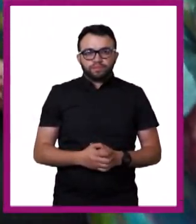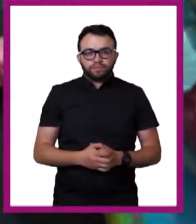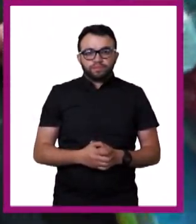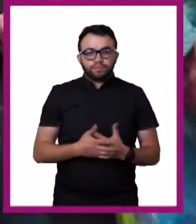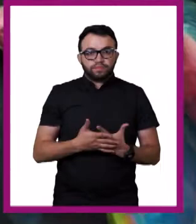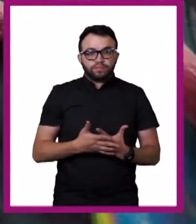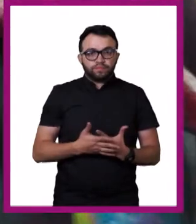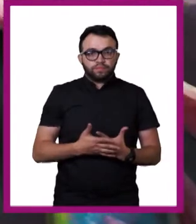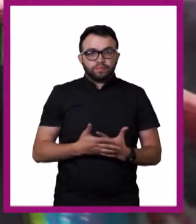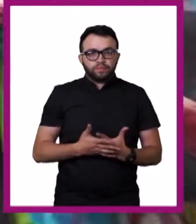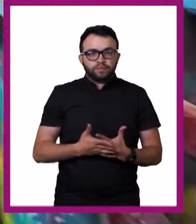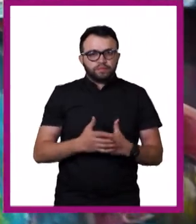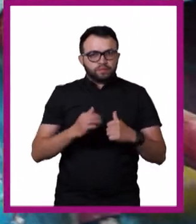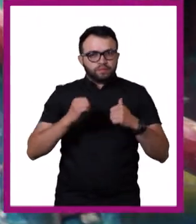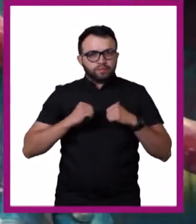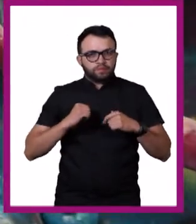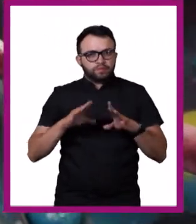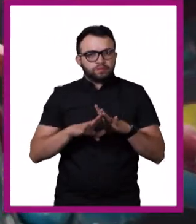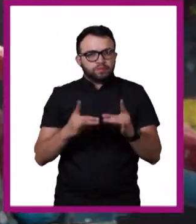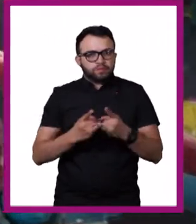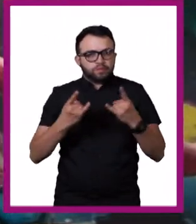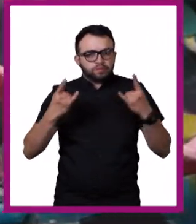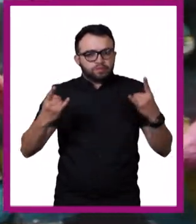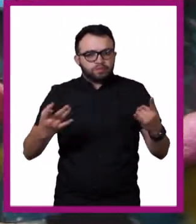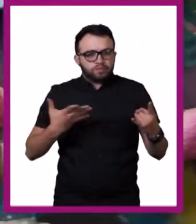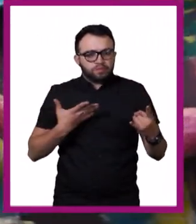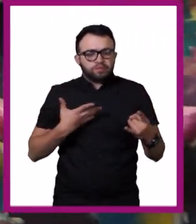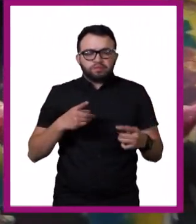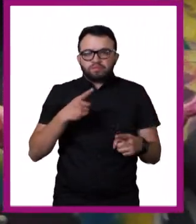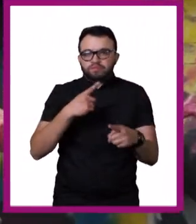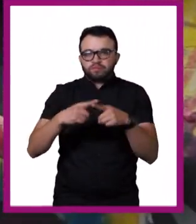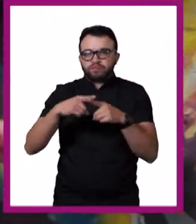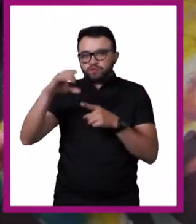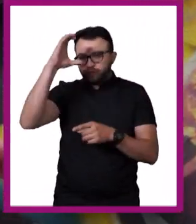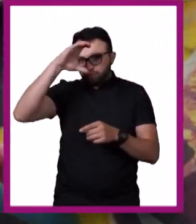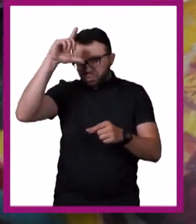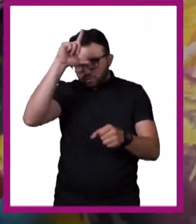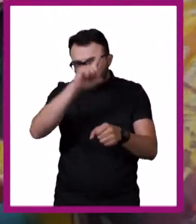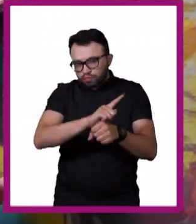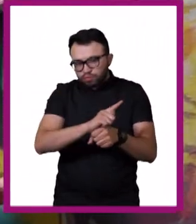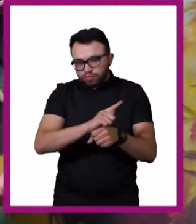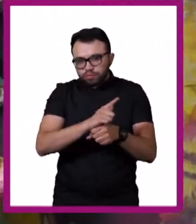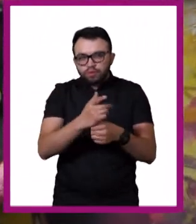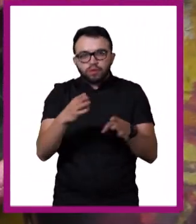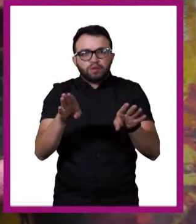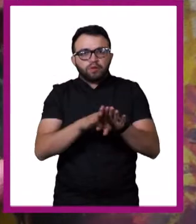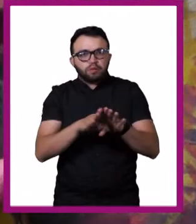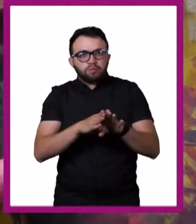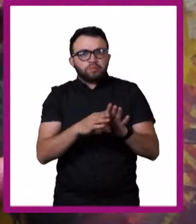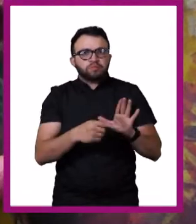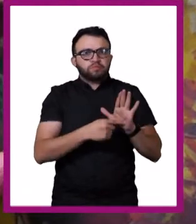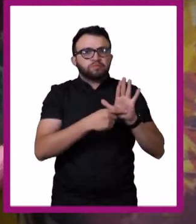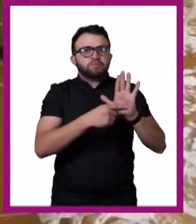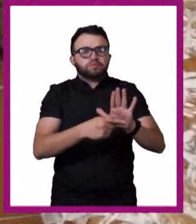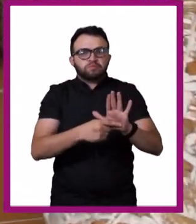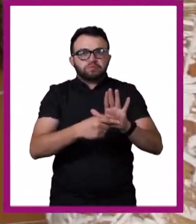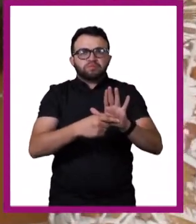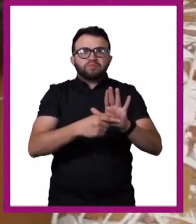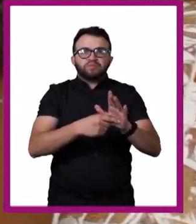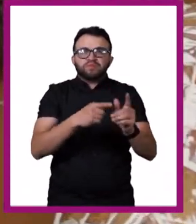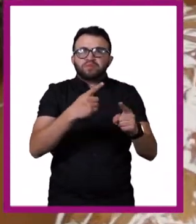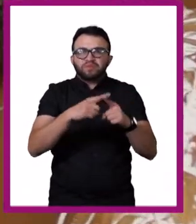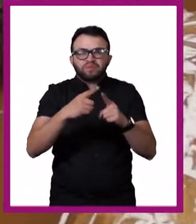En su acervo existen tanto estatuas de deidades de diferentes culturas, como composiciones complejas con símbolos prehispánicos de diversos